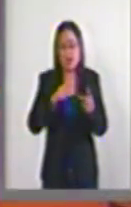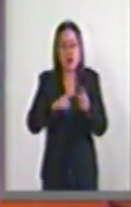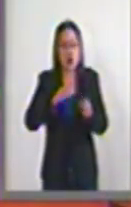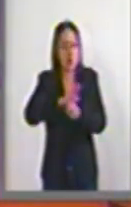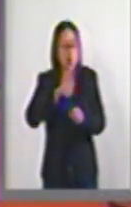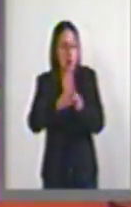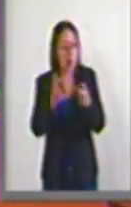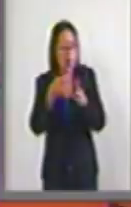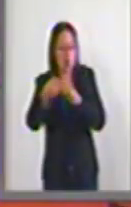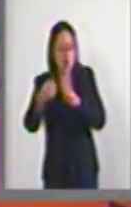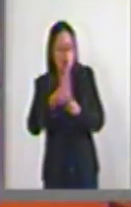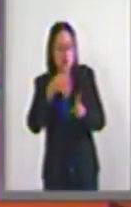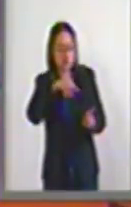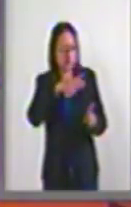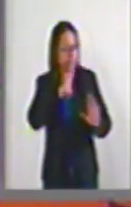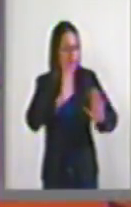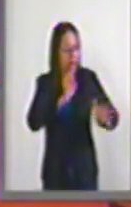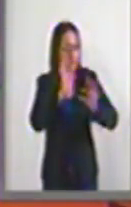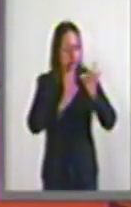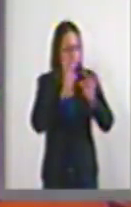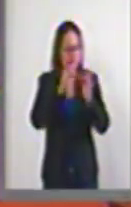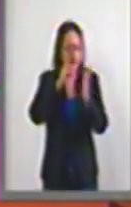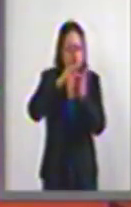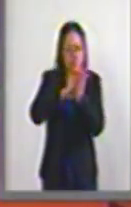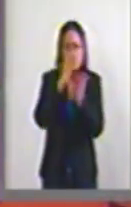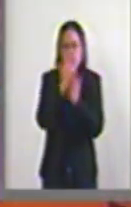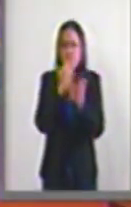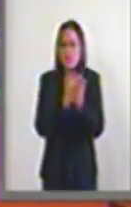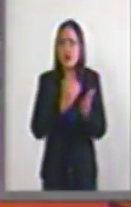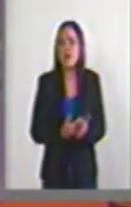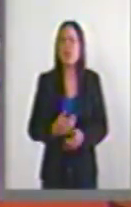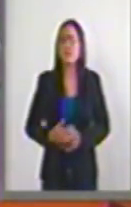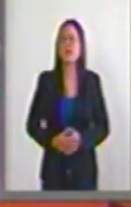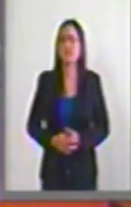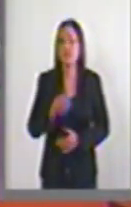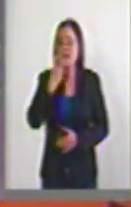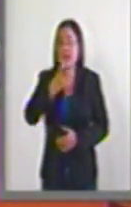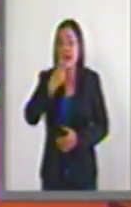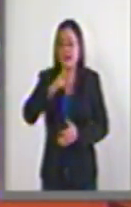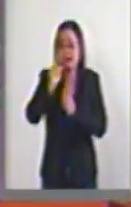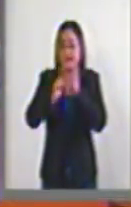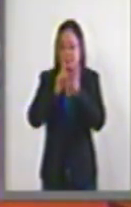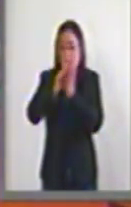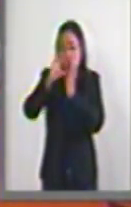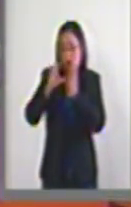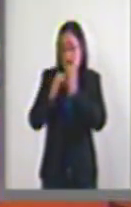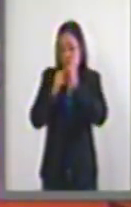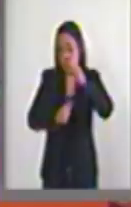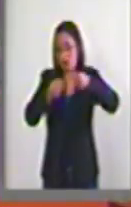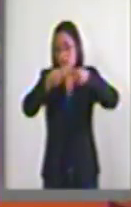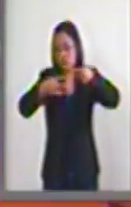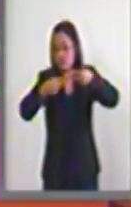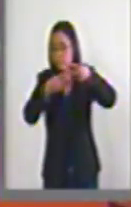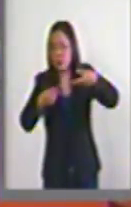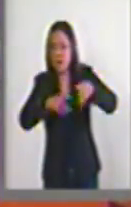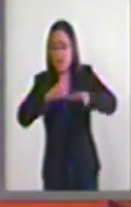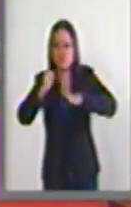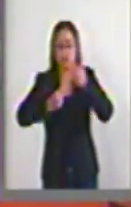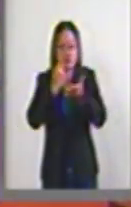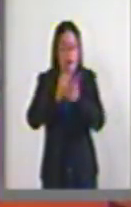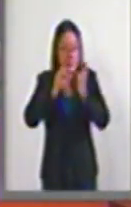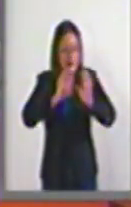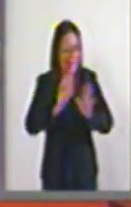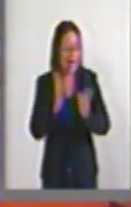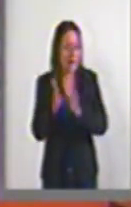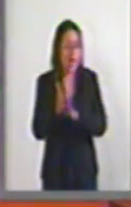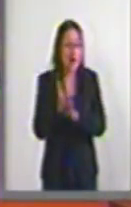organismo. En síntesis, este conjunto de reformas constitucionales y leyes secundarias han